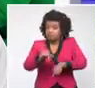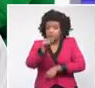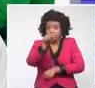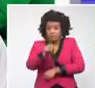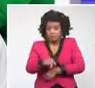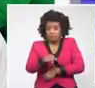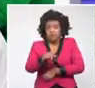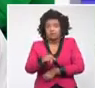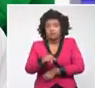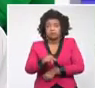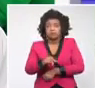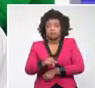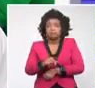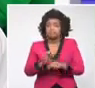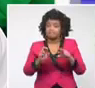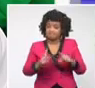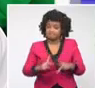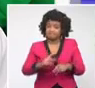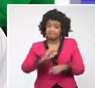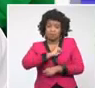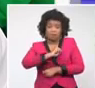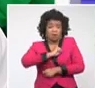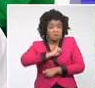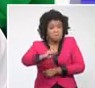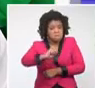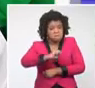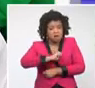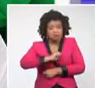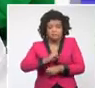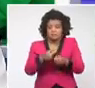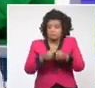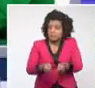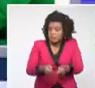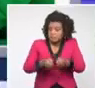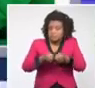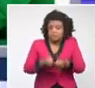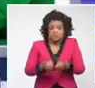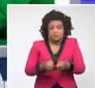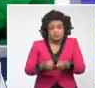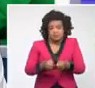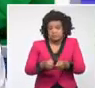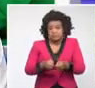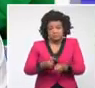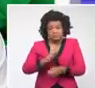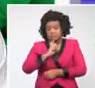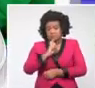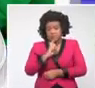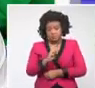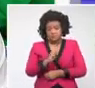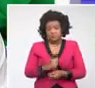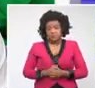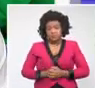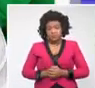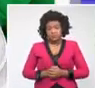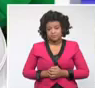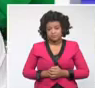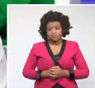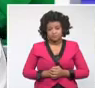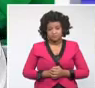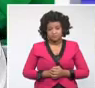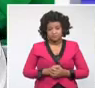hace una parada cardíaca de la cual no fue posible su reanimación, no obstante las maniobras realizadas.